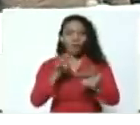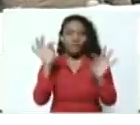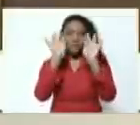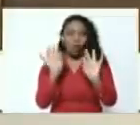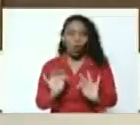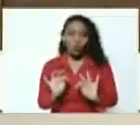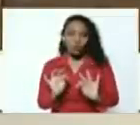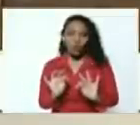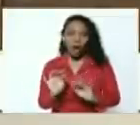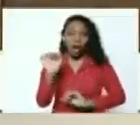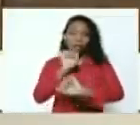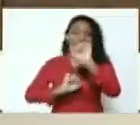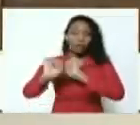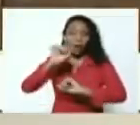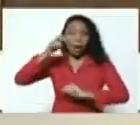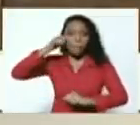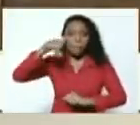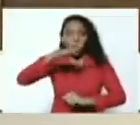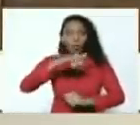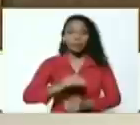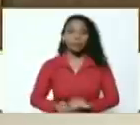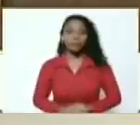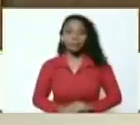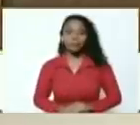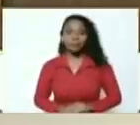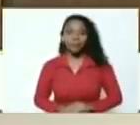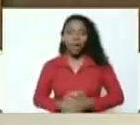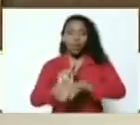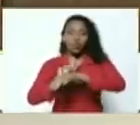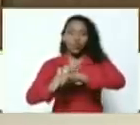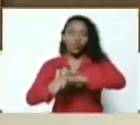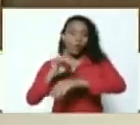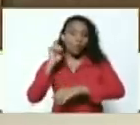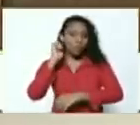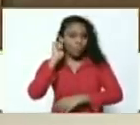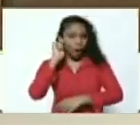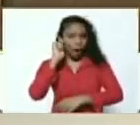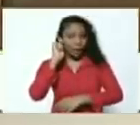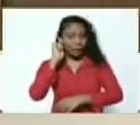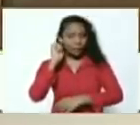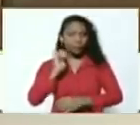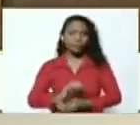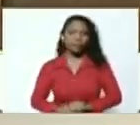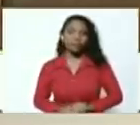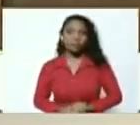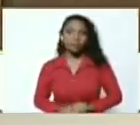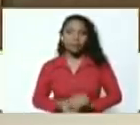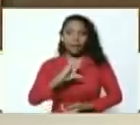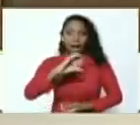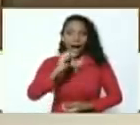a la defensora pública, doctora Carmen Castro.